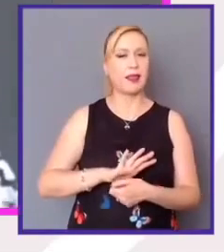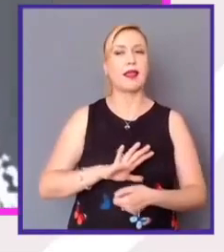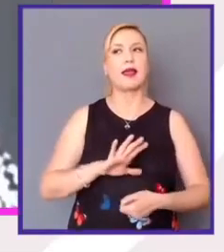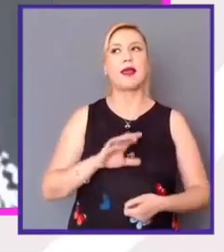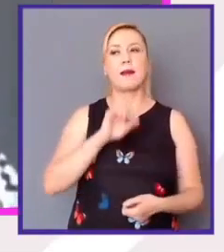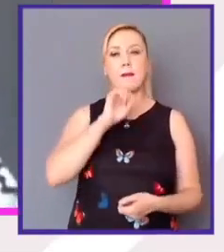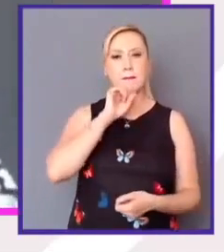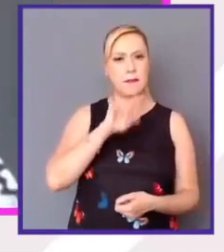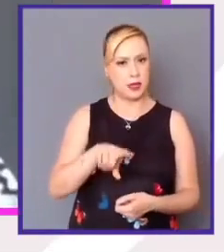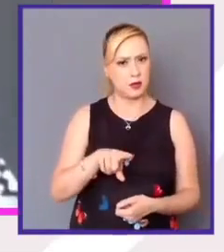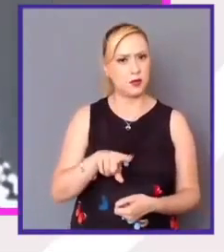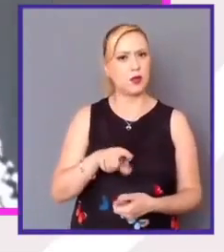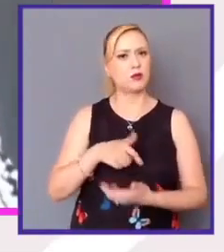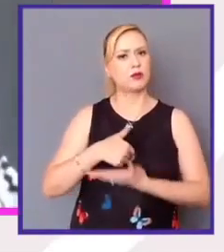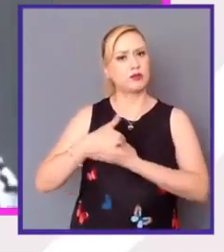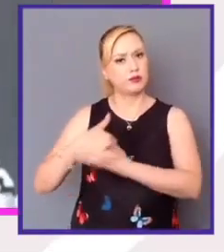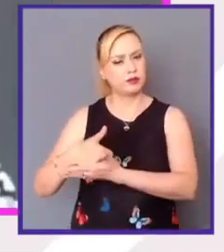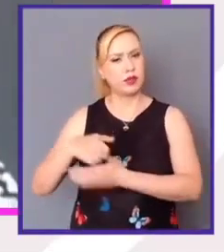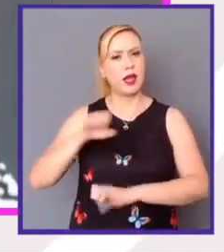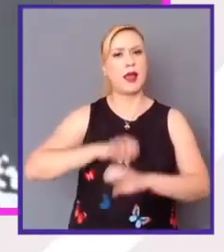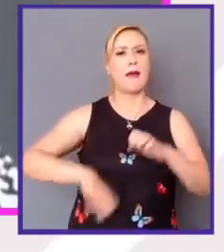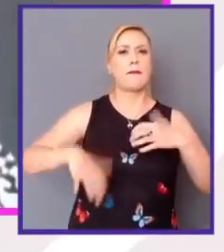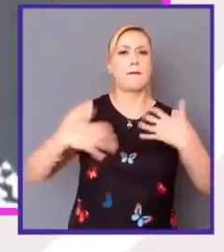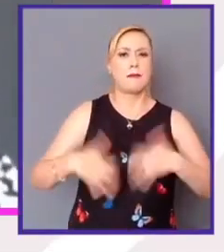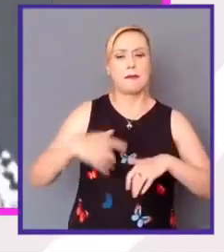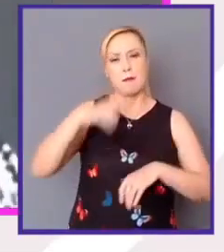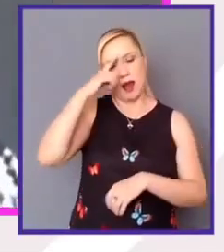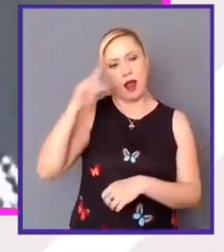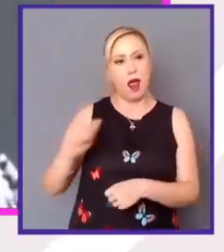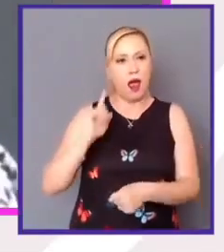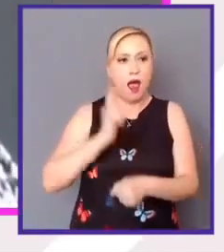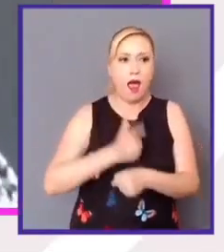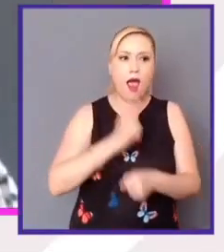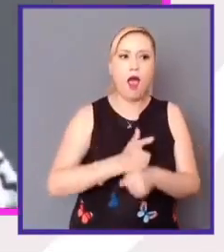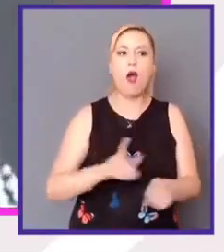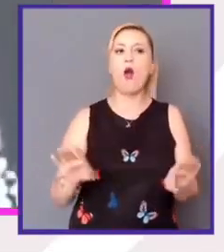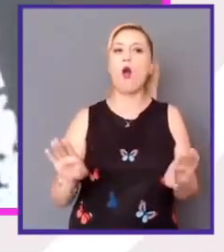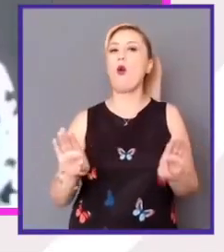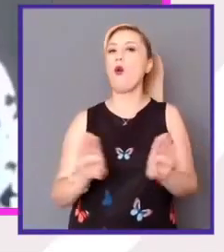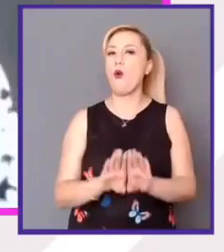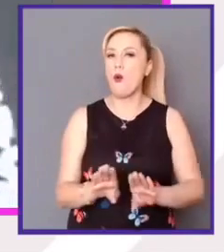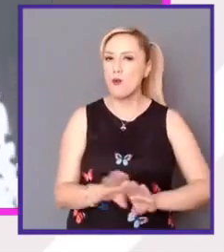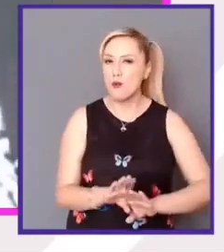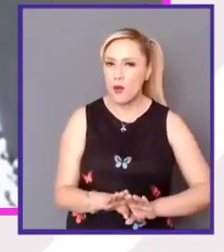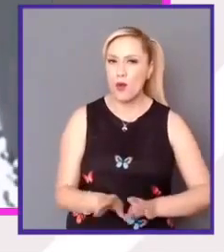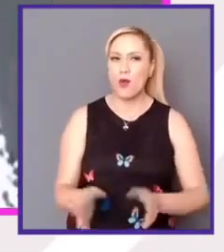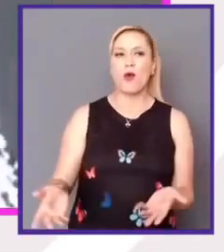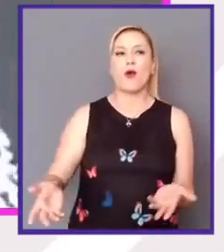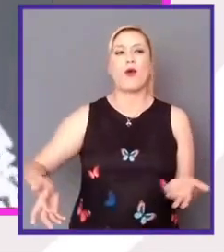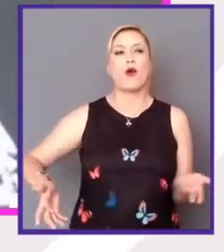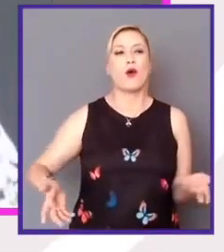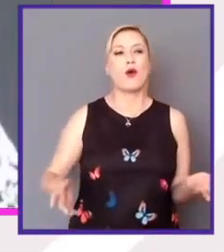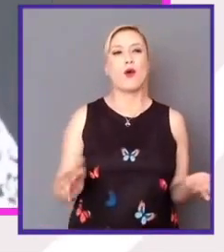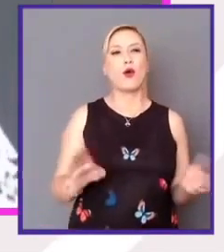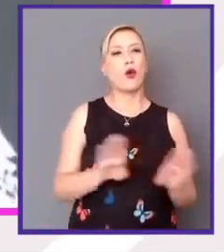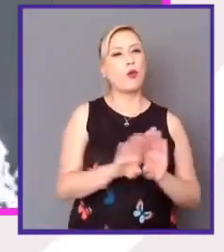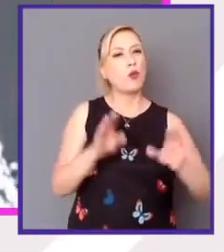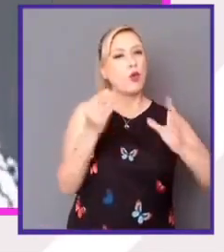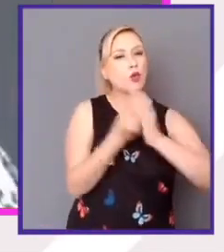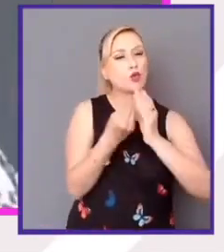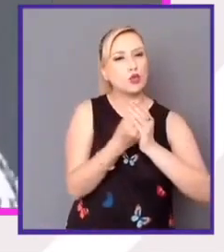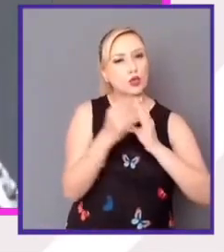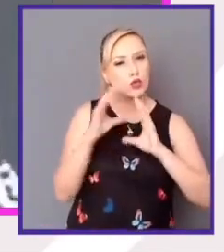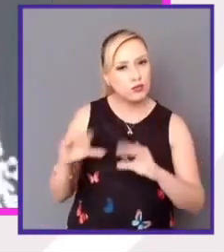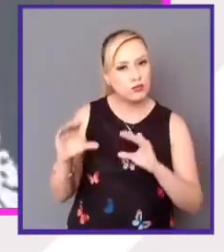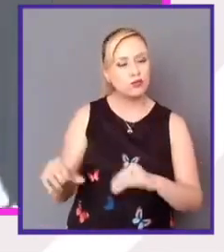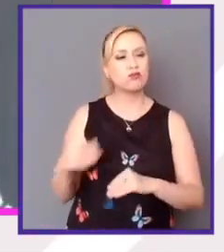acompañamos a las empresas en estos procesos de ir descubriendo cómo hacer sus estrategias, cómo encontrar espacios de capacitación. Entonces, creo